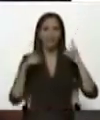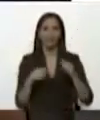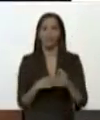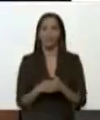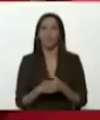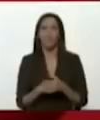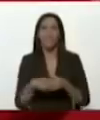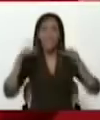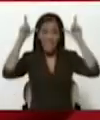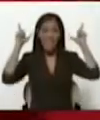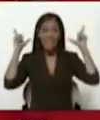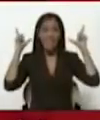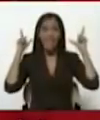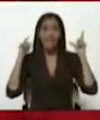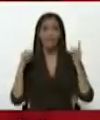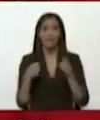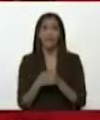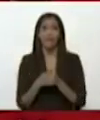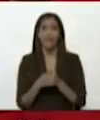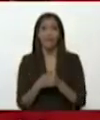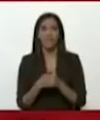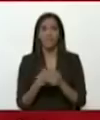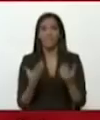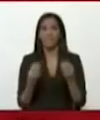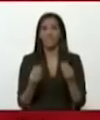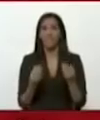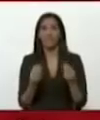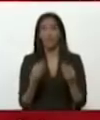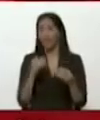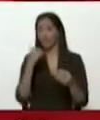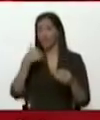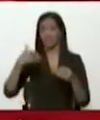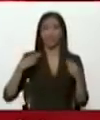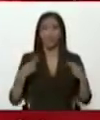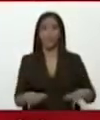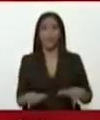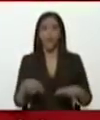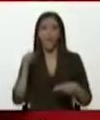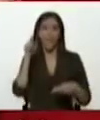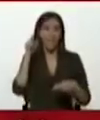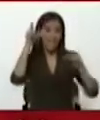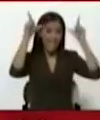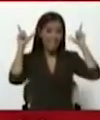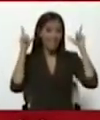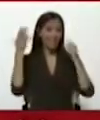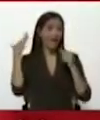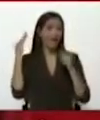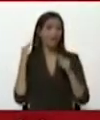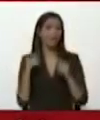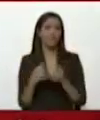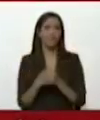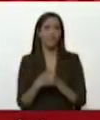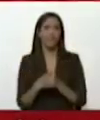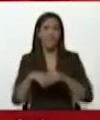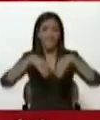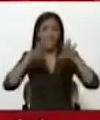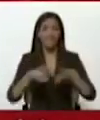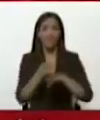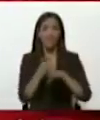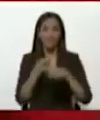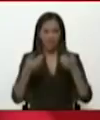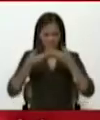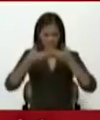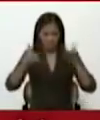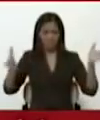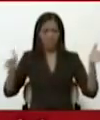Que Ledesma y Richard Blanco dijeron que tanto de derechos humanos, ellos agarraron, abrieron, cayó el gobierno, abrieron la puerta del